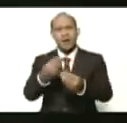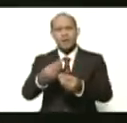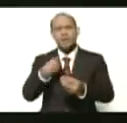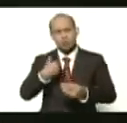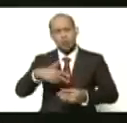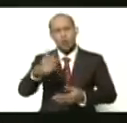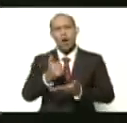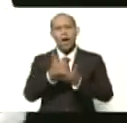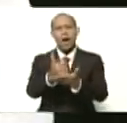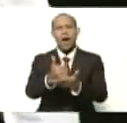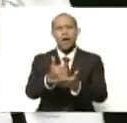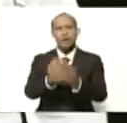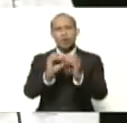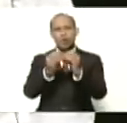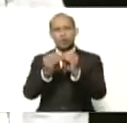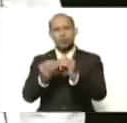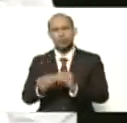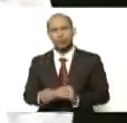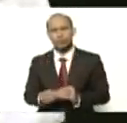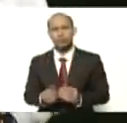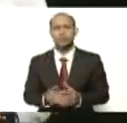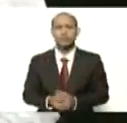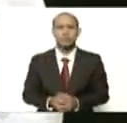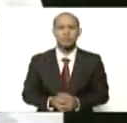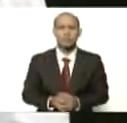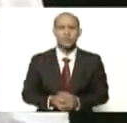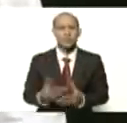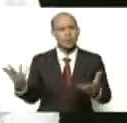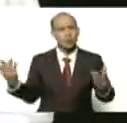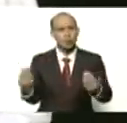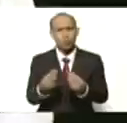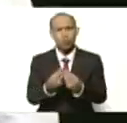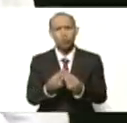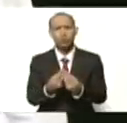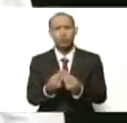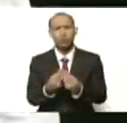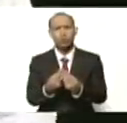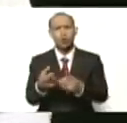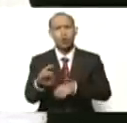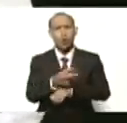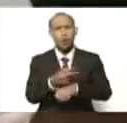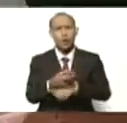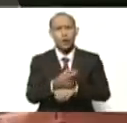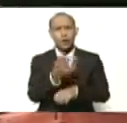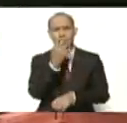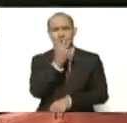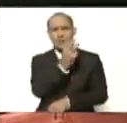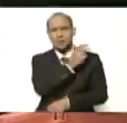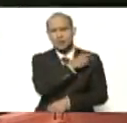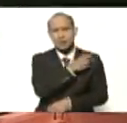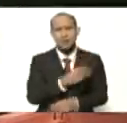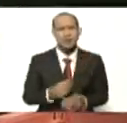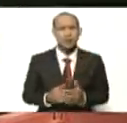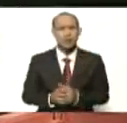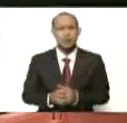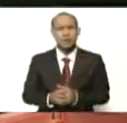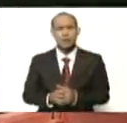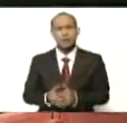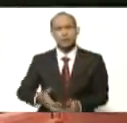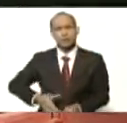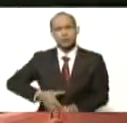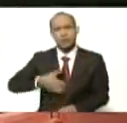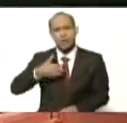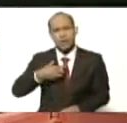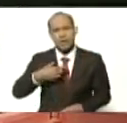nuestro nuestro ministro paredes acompañado de nuestro gobernador garcía carneiro y el gerente regional de